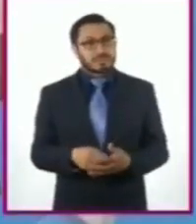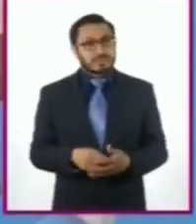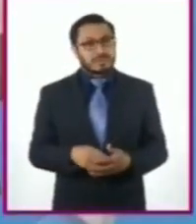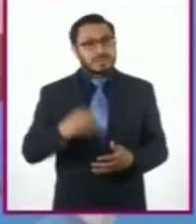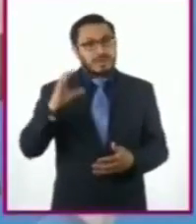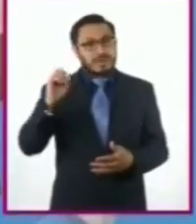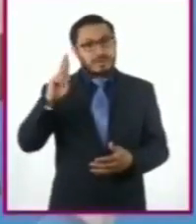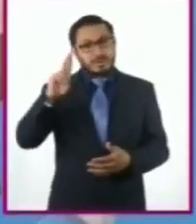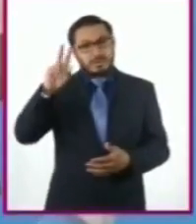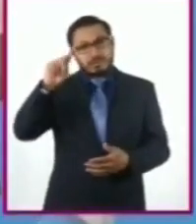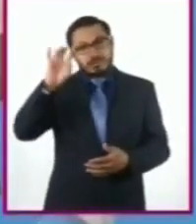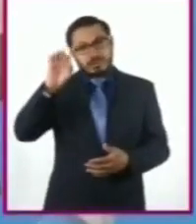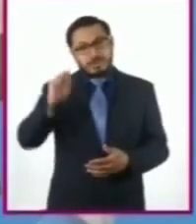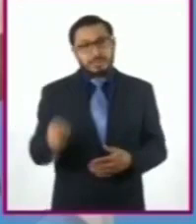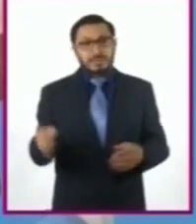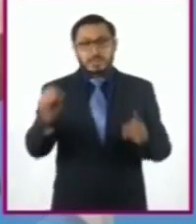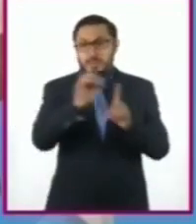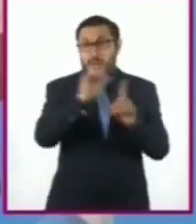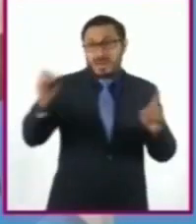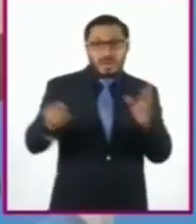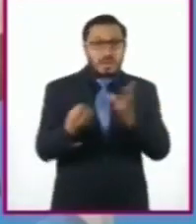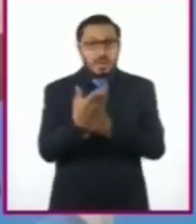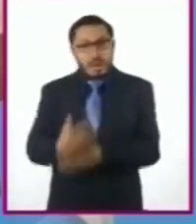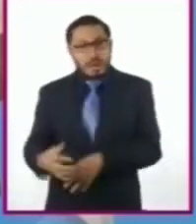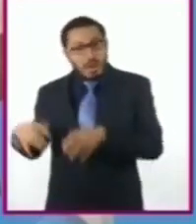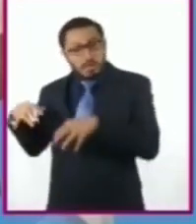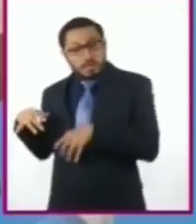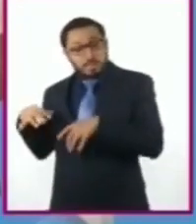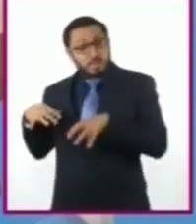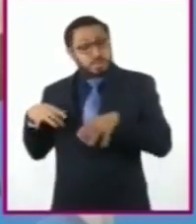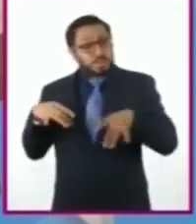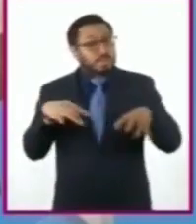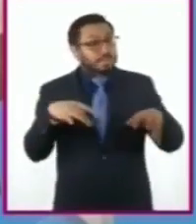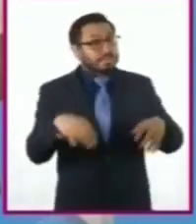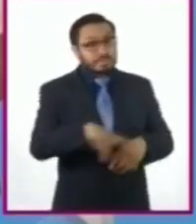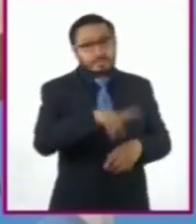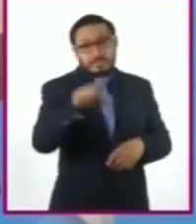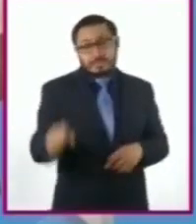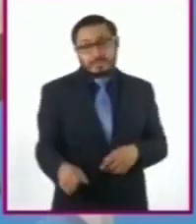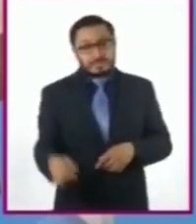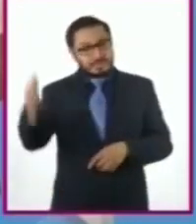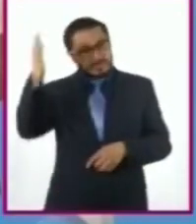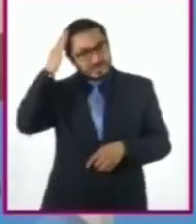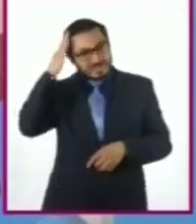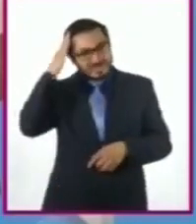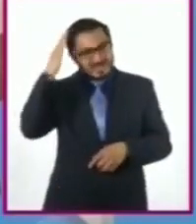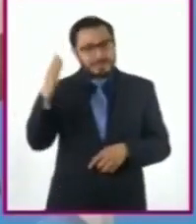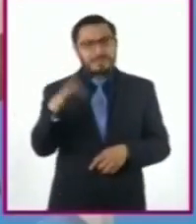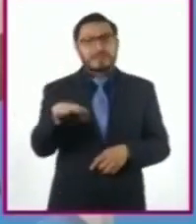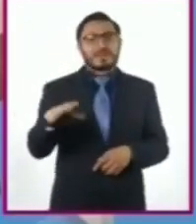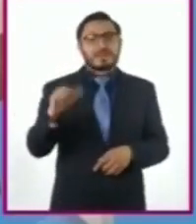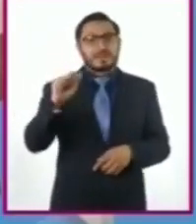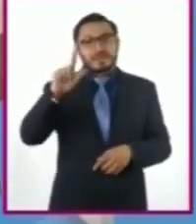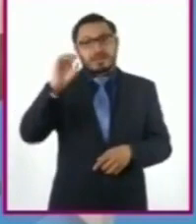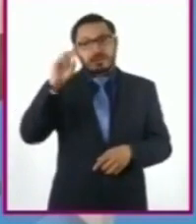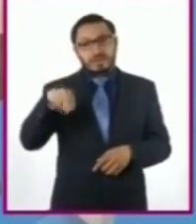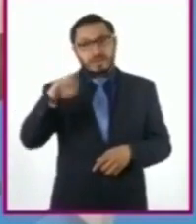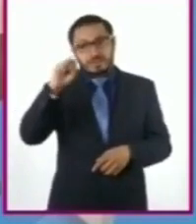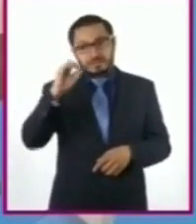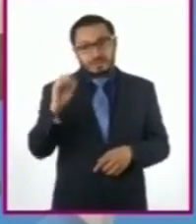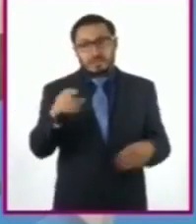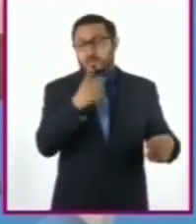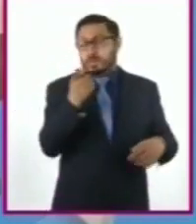Cortés organizó nuevas expediciones y encargó al capitán Alonso de Ábalos